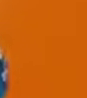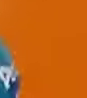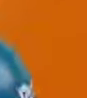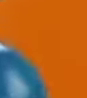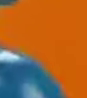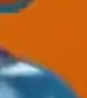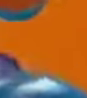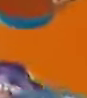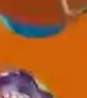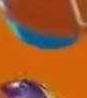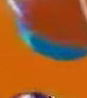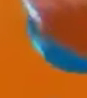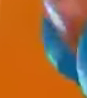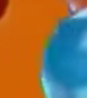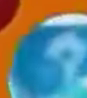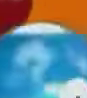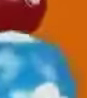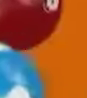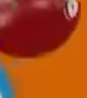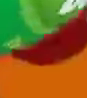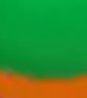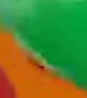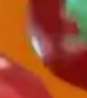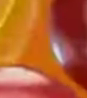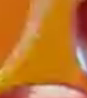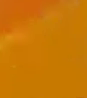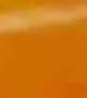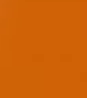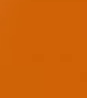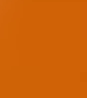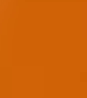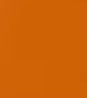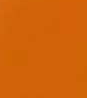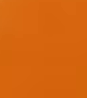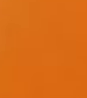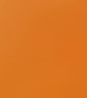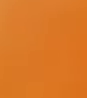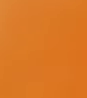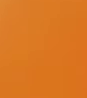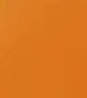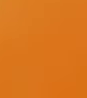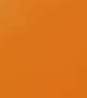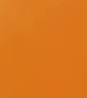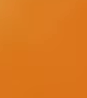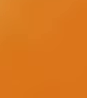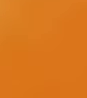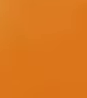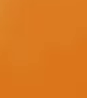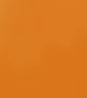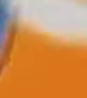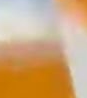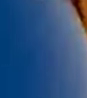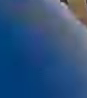con la confianza de cumplir sueños. Bienvenidos al sorteo Loto.